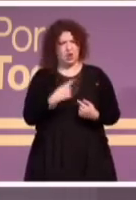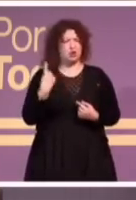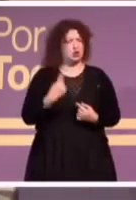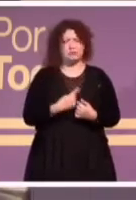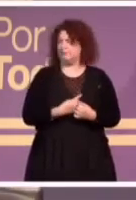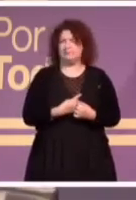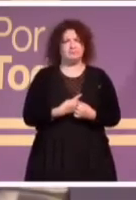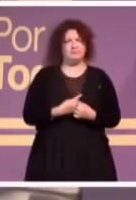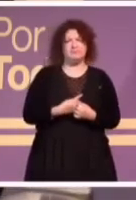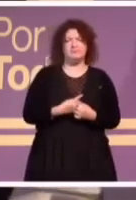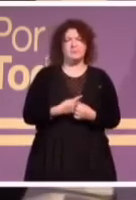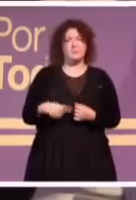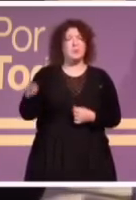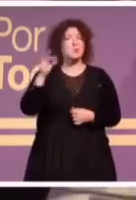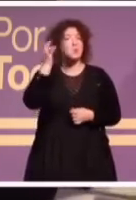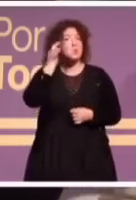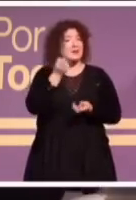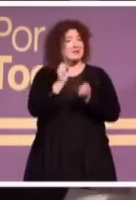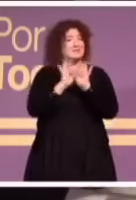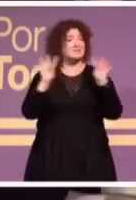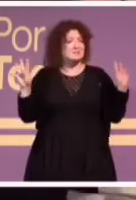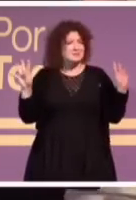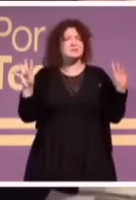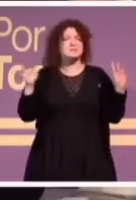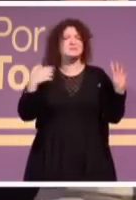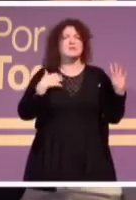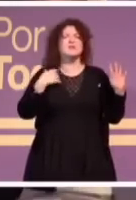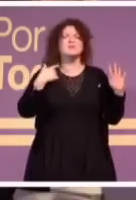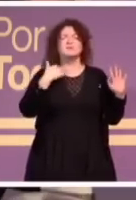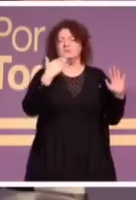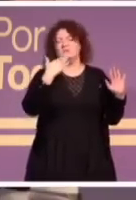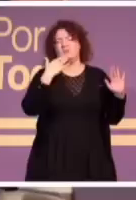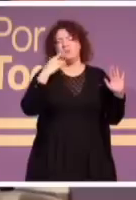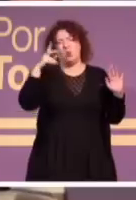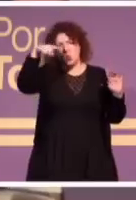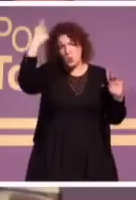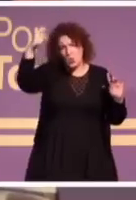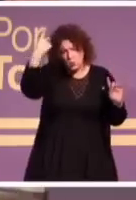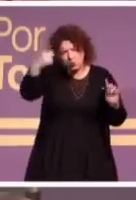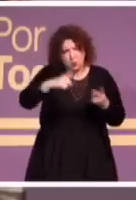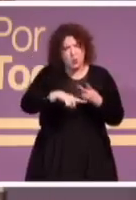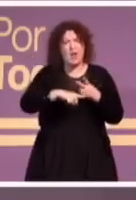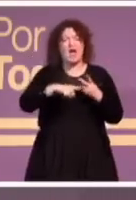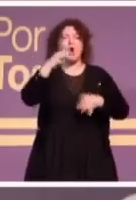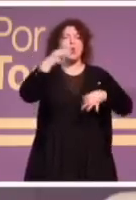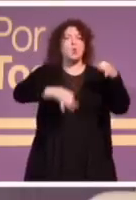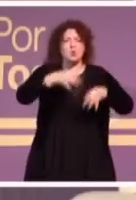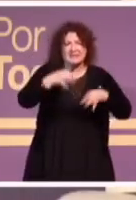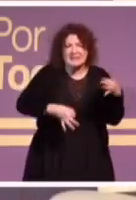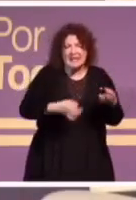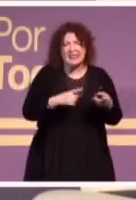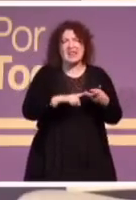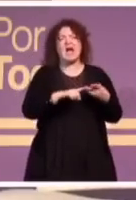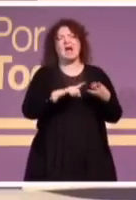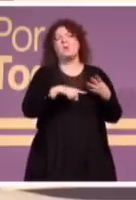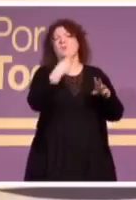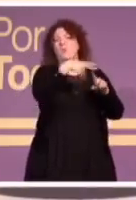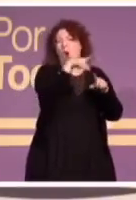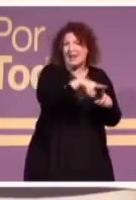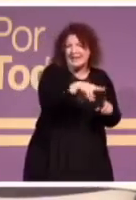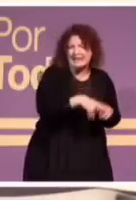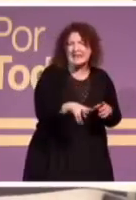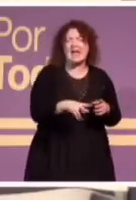Esas voces, esas mujeres han alzado su voz desde la cultura, desde la justicia, desde la